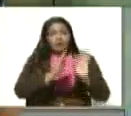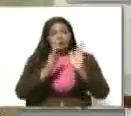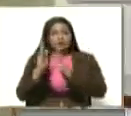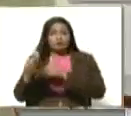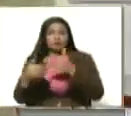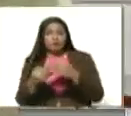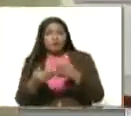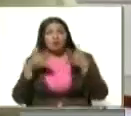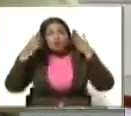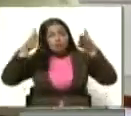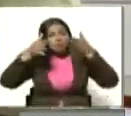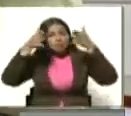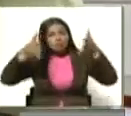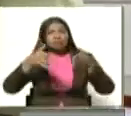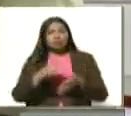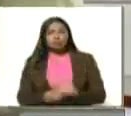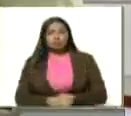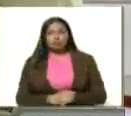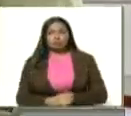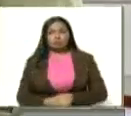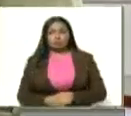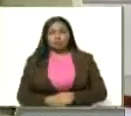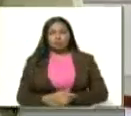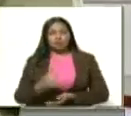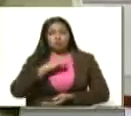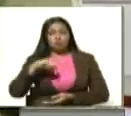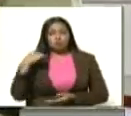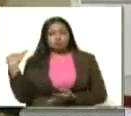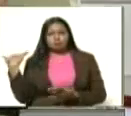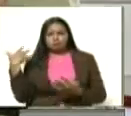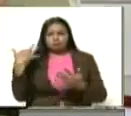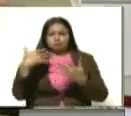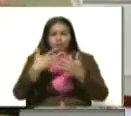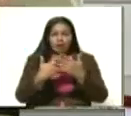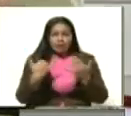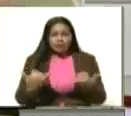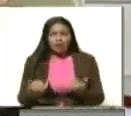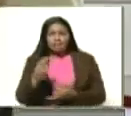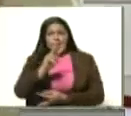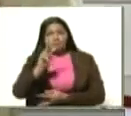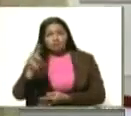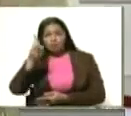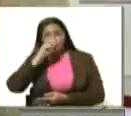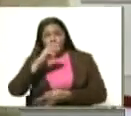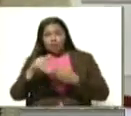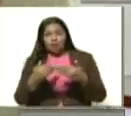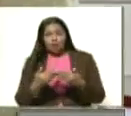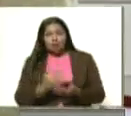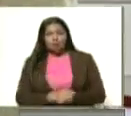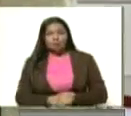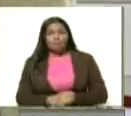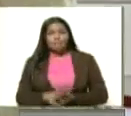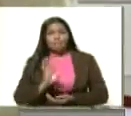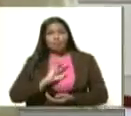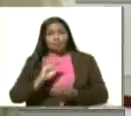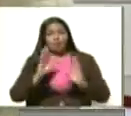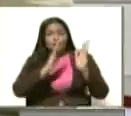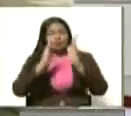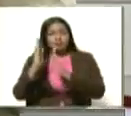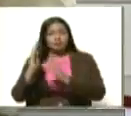la formación, hemos venido, bueno, en ese transitar en estos 22 años, realizando actividades,